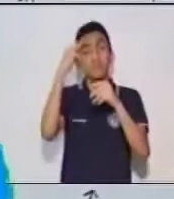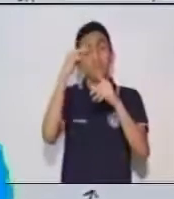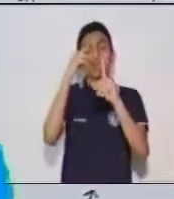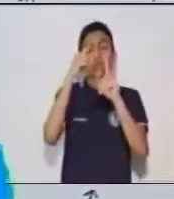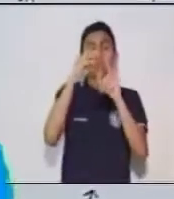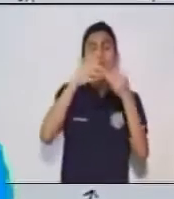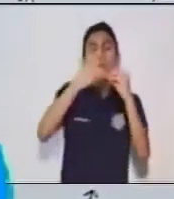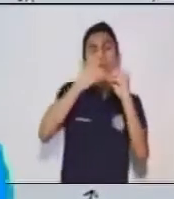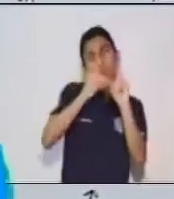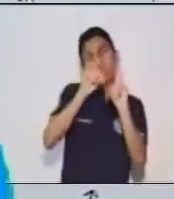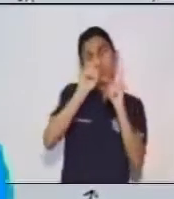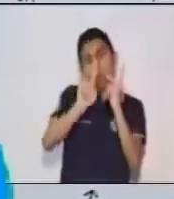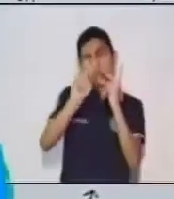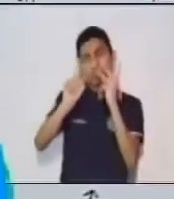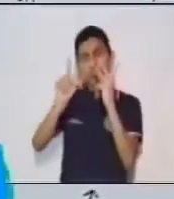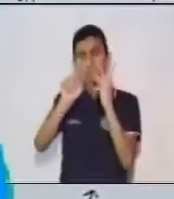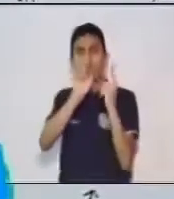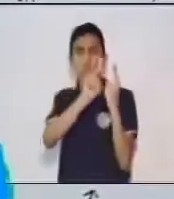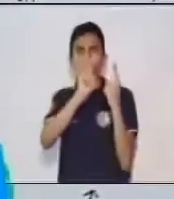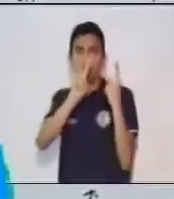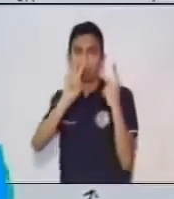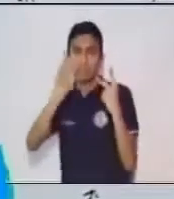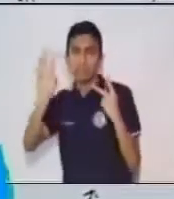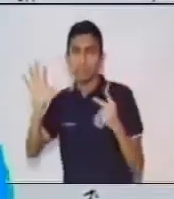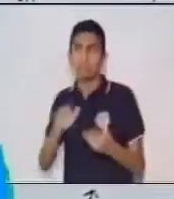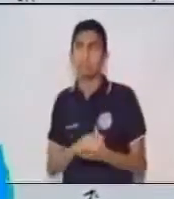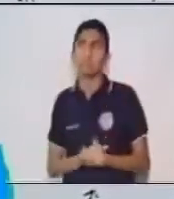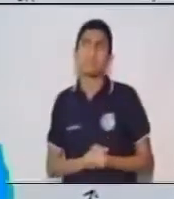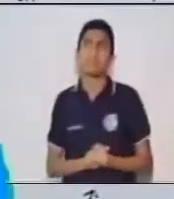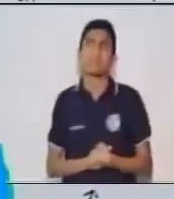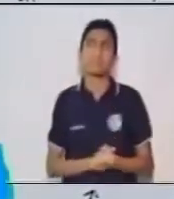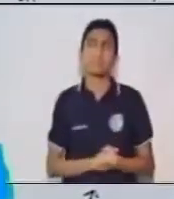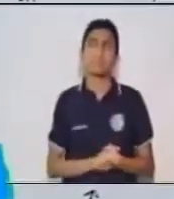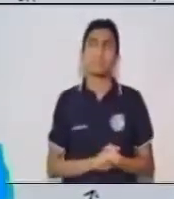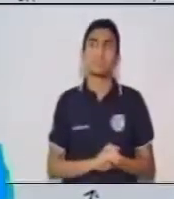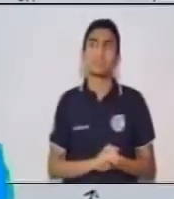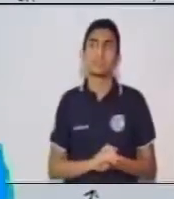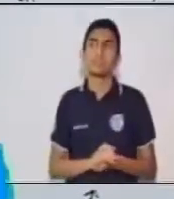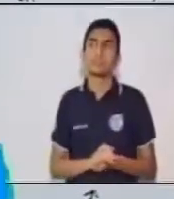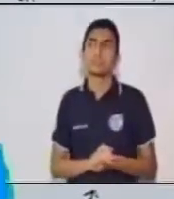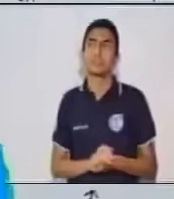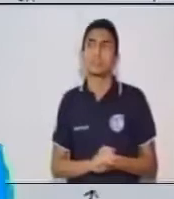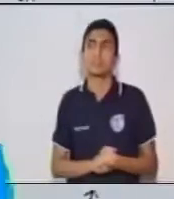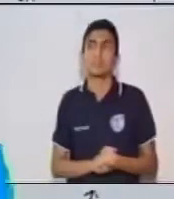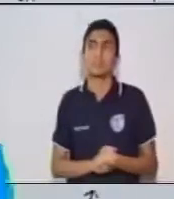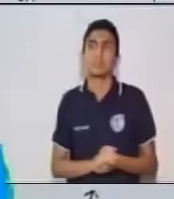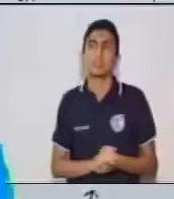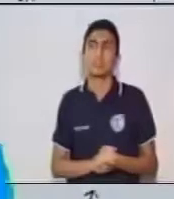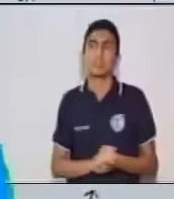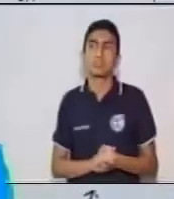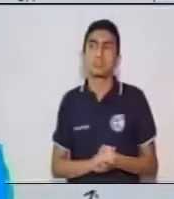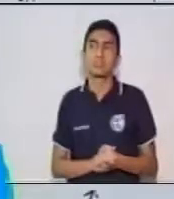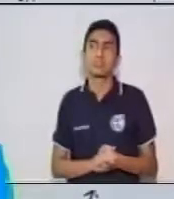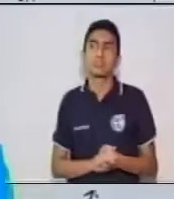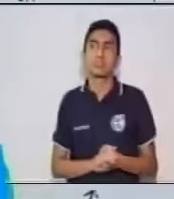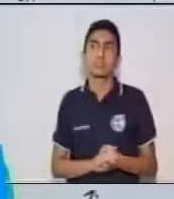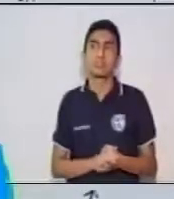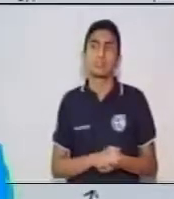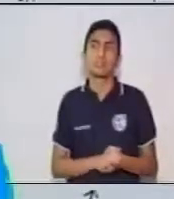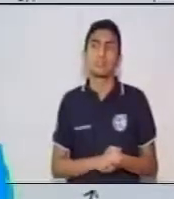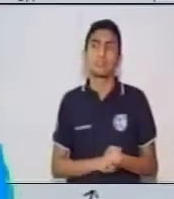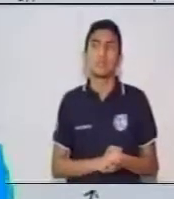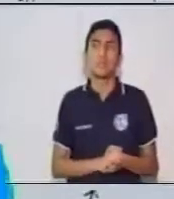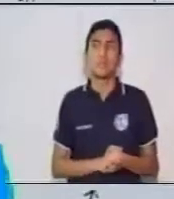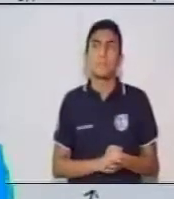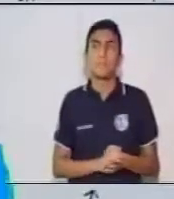tienen uno en la base y uno en la altura, entonces tienen como área una unidad. 1 por